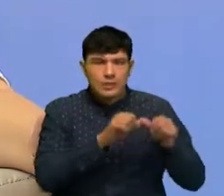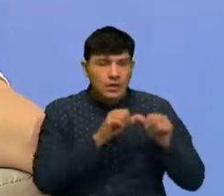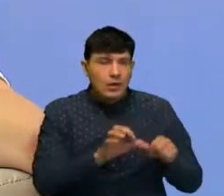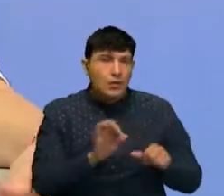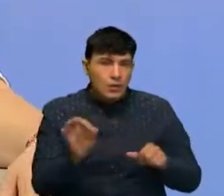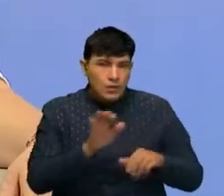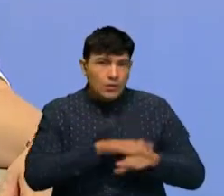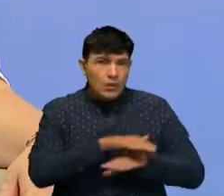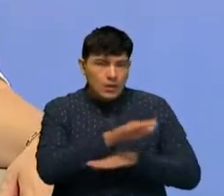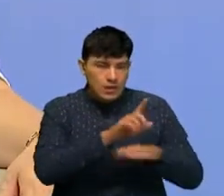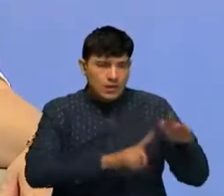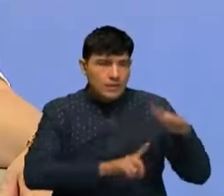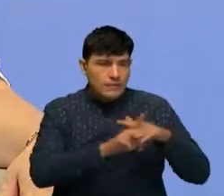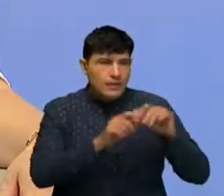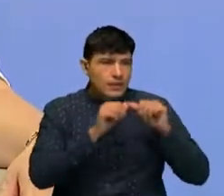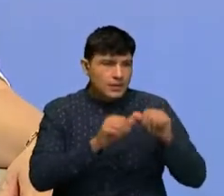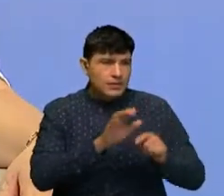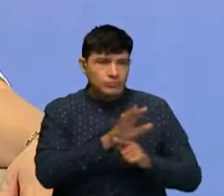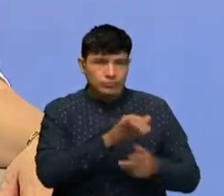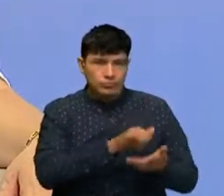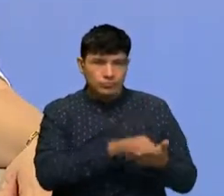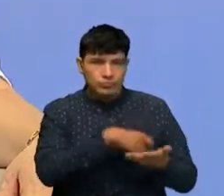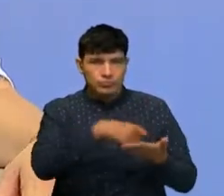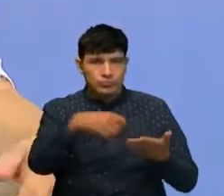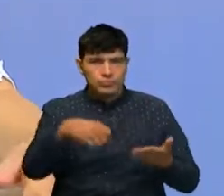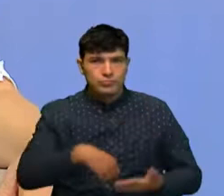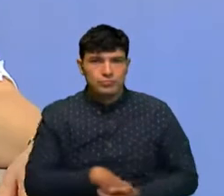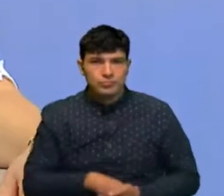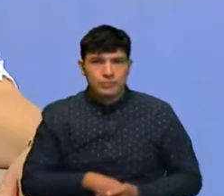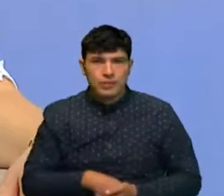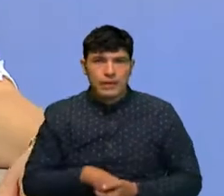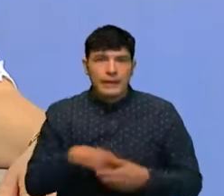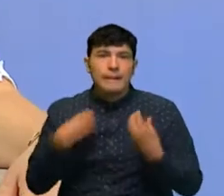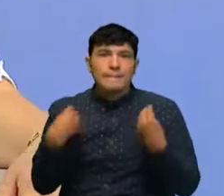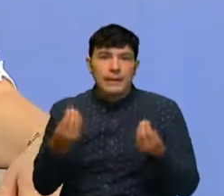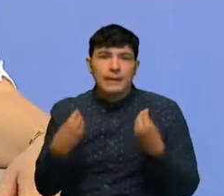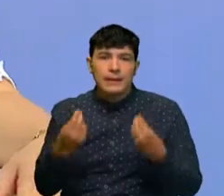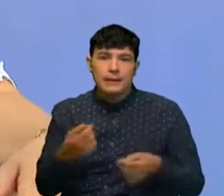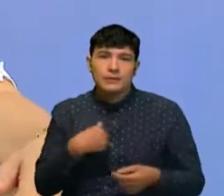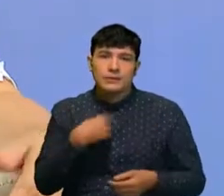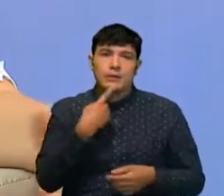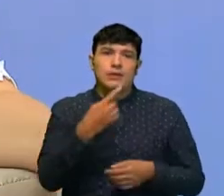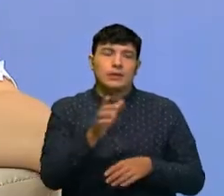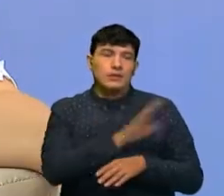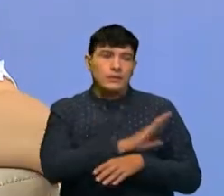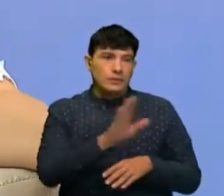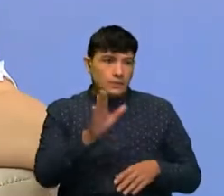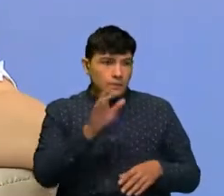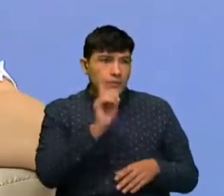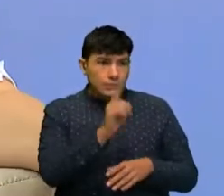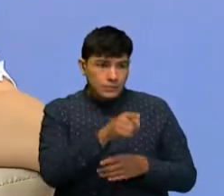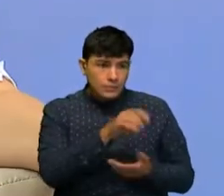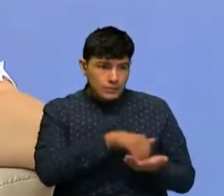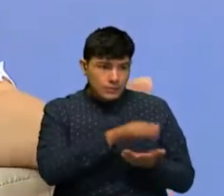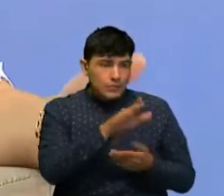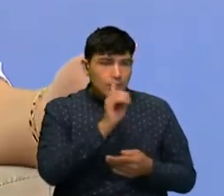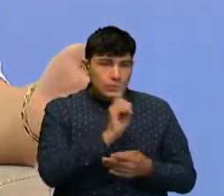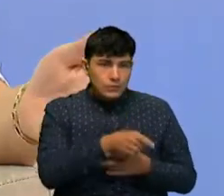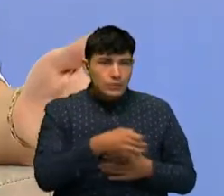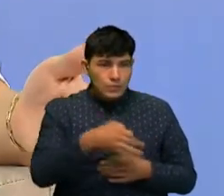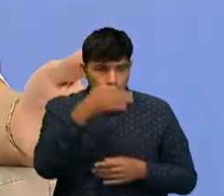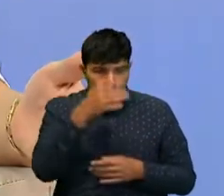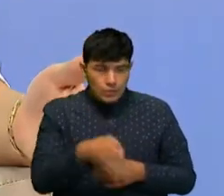produce efecto jurídico el de término fijo. Para despedirlo en ese caso tenían que mirar si había cumplido en ese caso